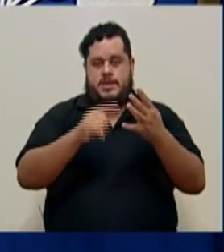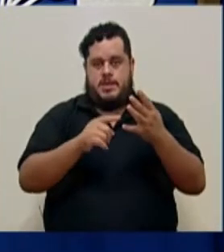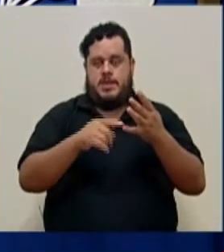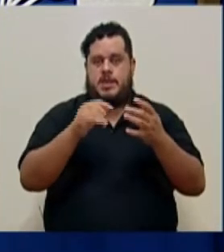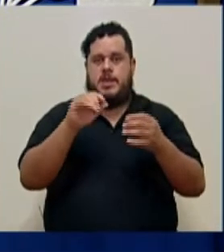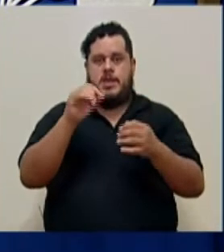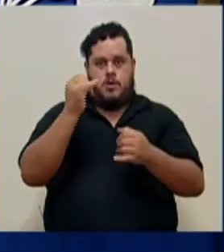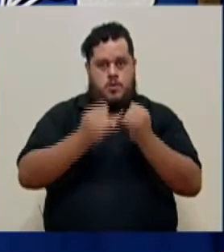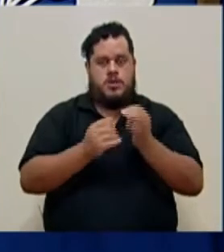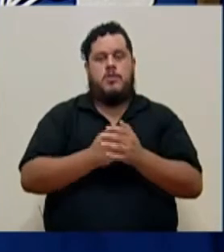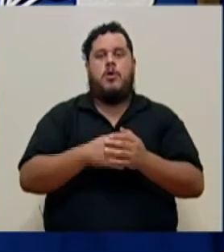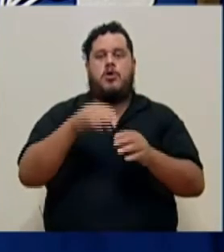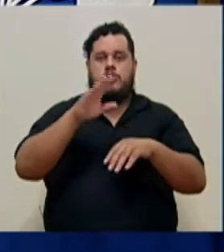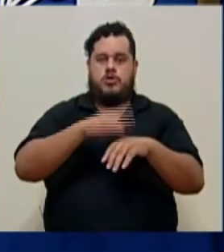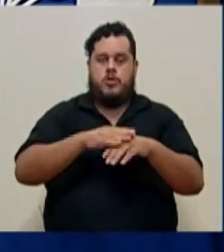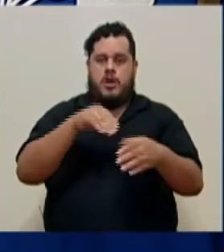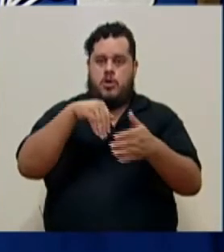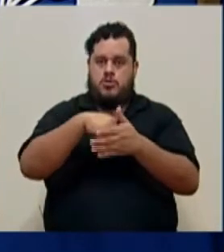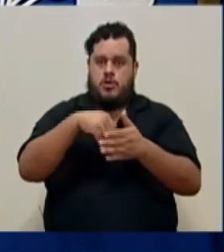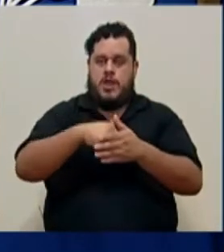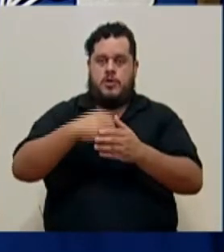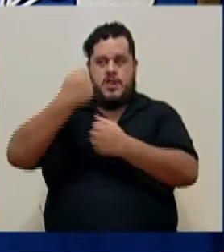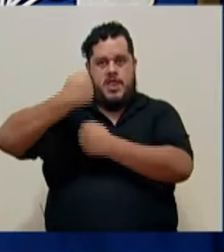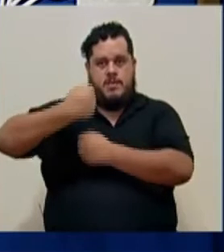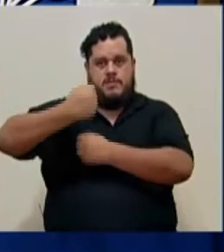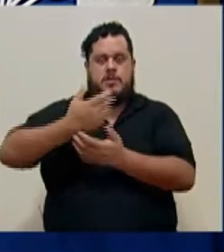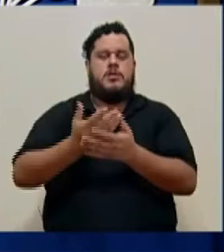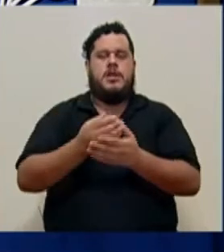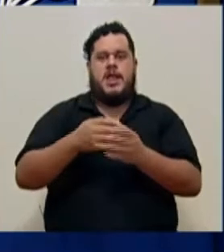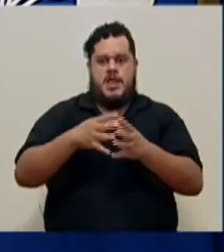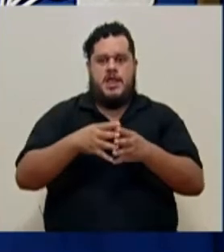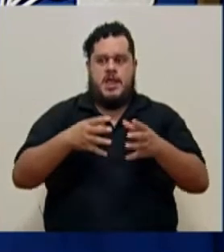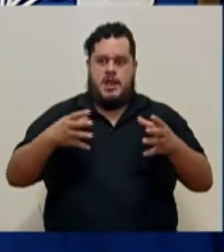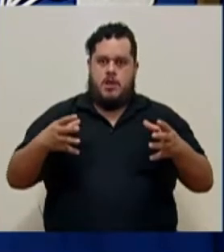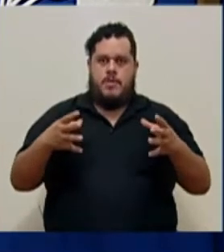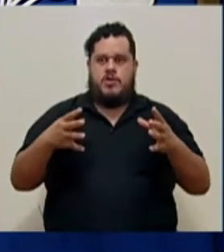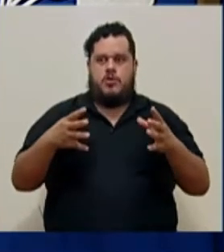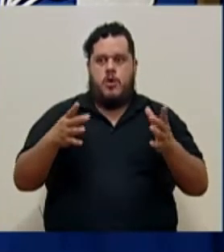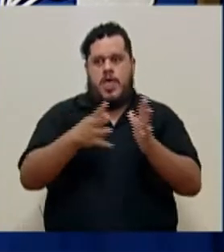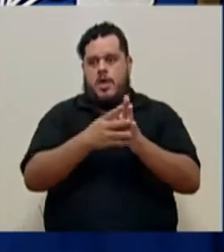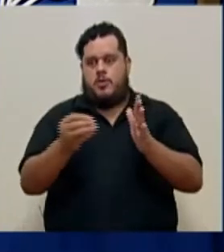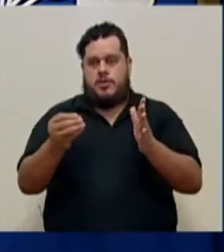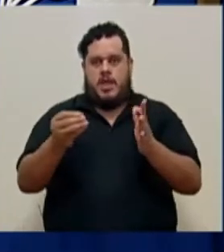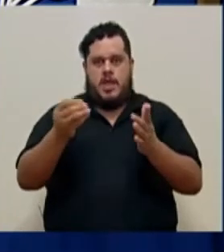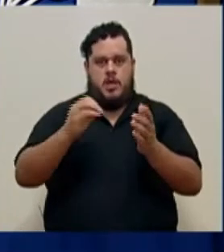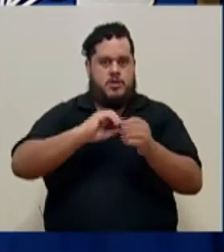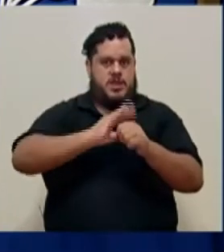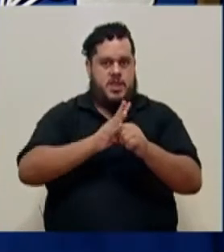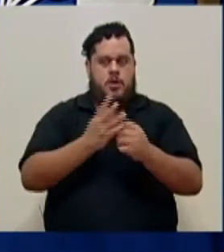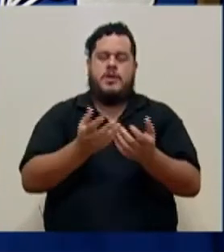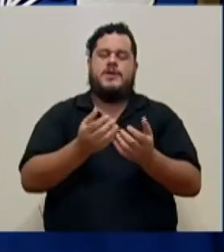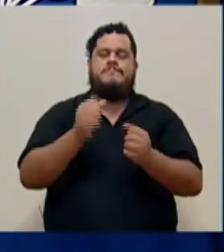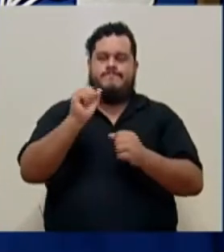y las manifestaciones y el posible aumento de casos, claro que posiblemente en esos círculos en donde no se han guardado